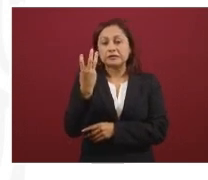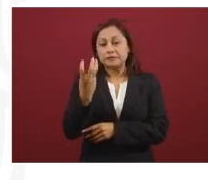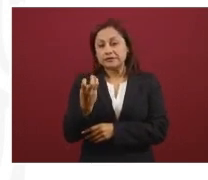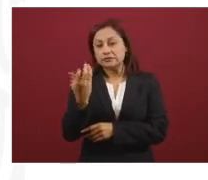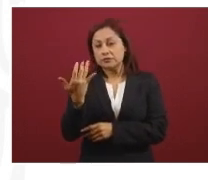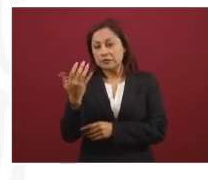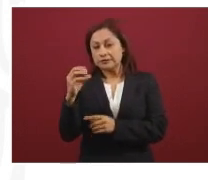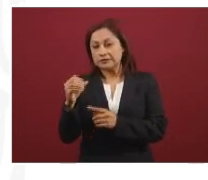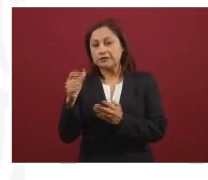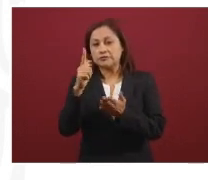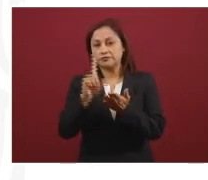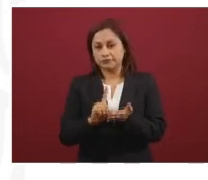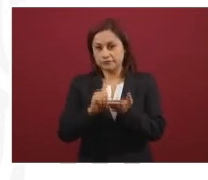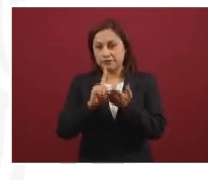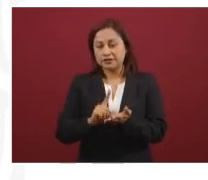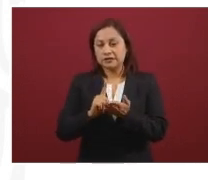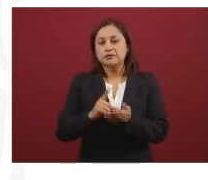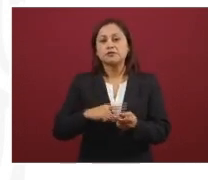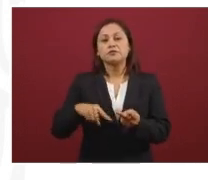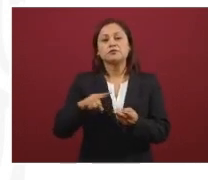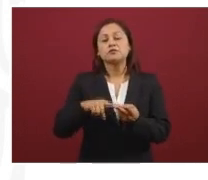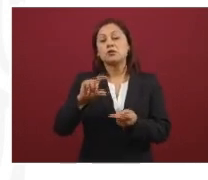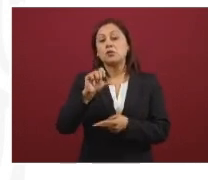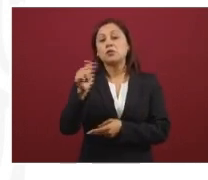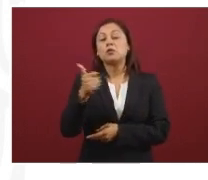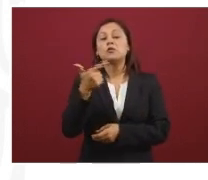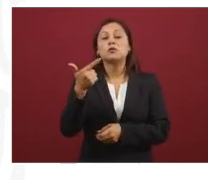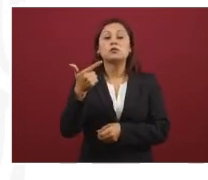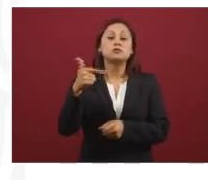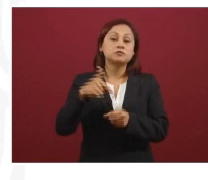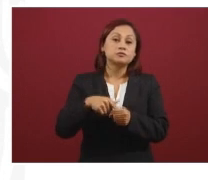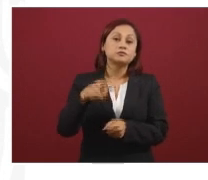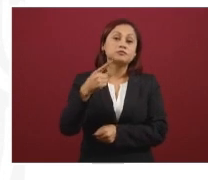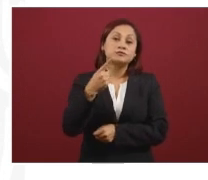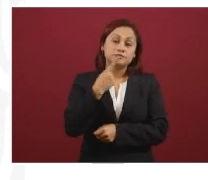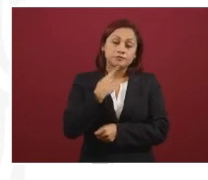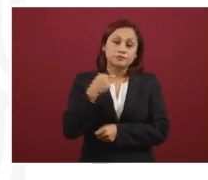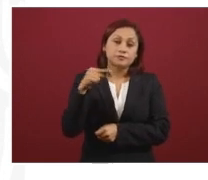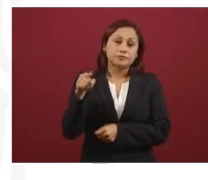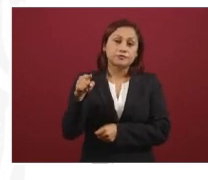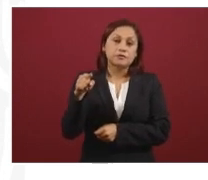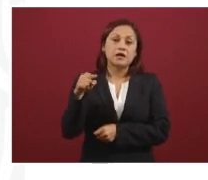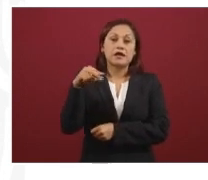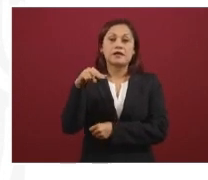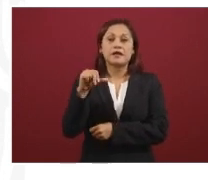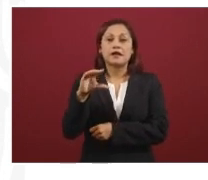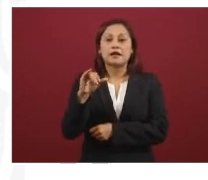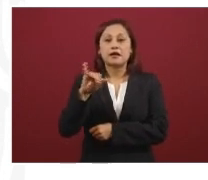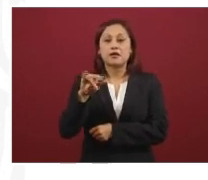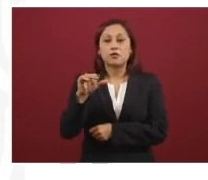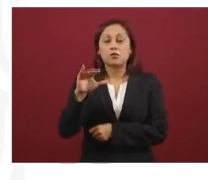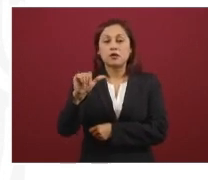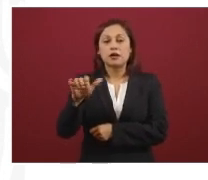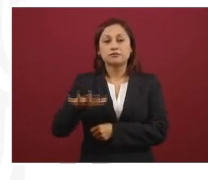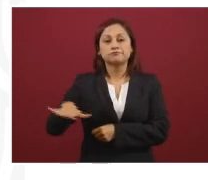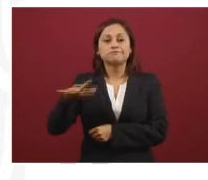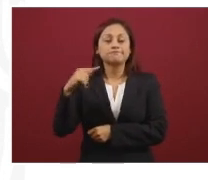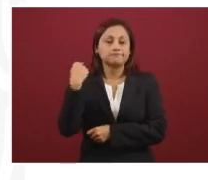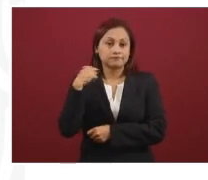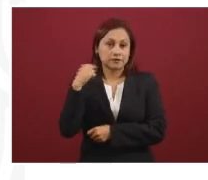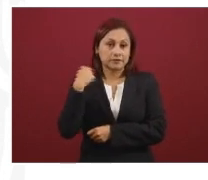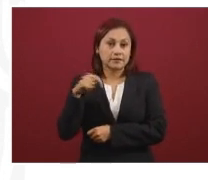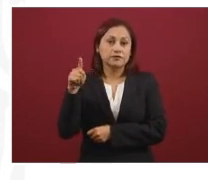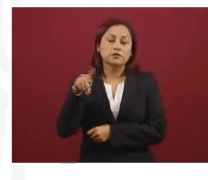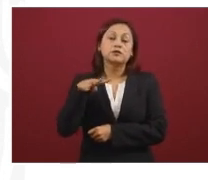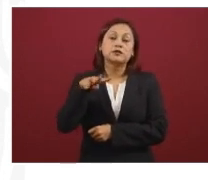litro. Y la más económica en gasolina premium, entrada a Nacajuca, en Nacajuca, Tabasco, 19 pesos